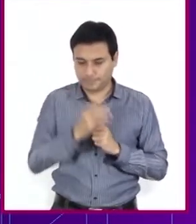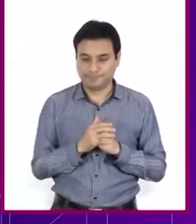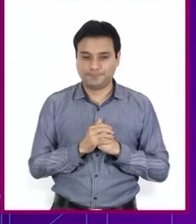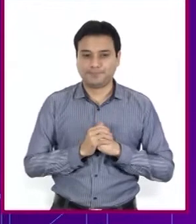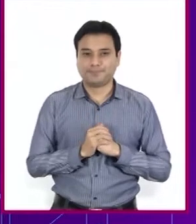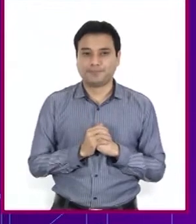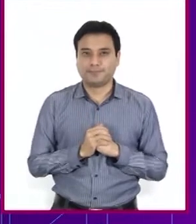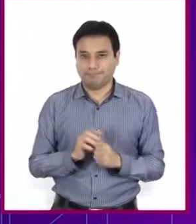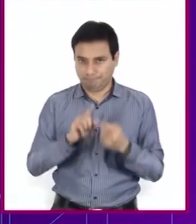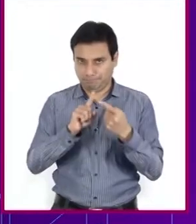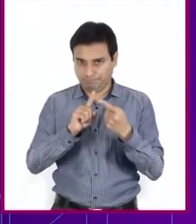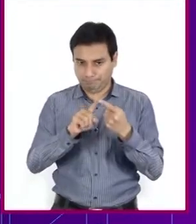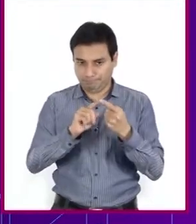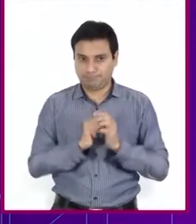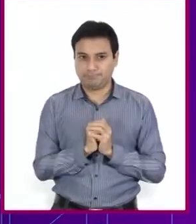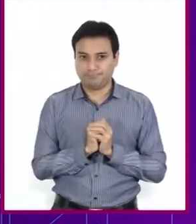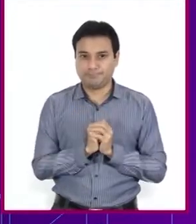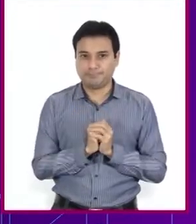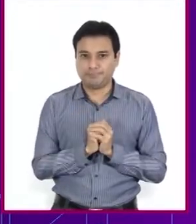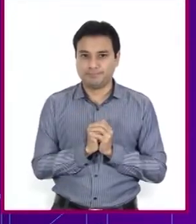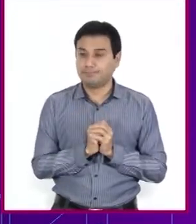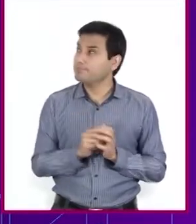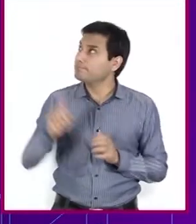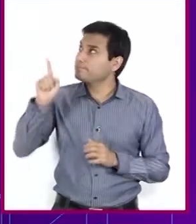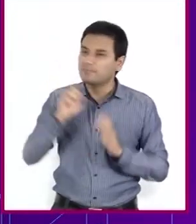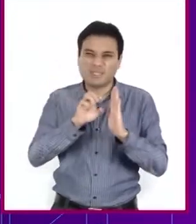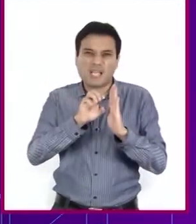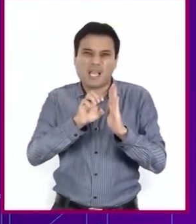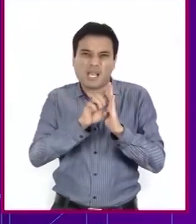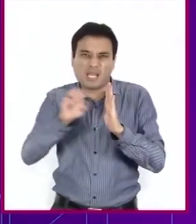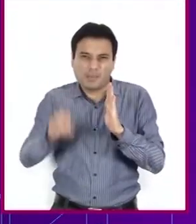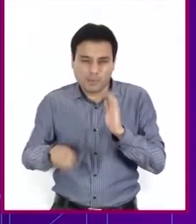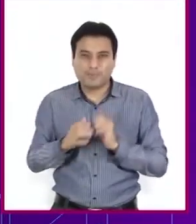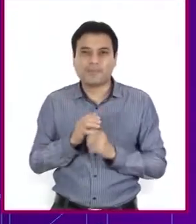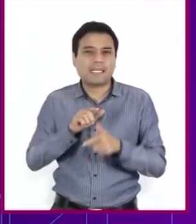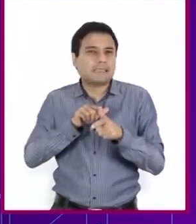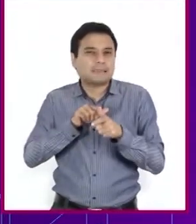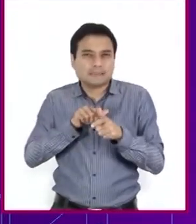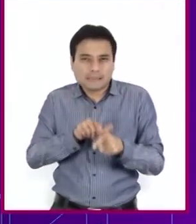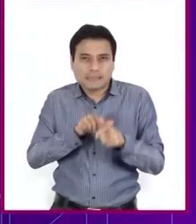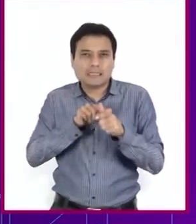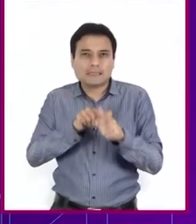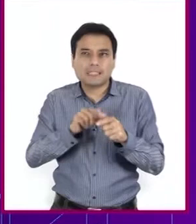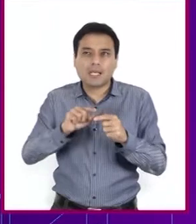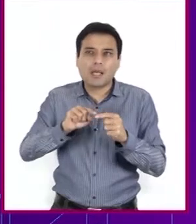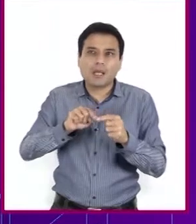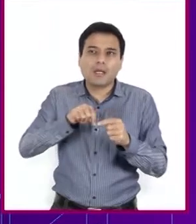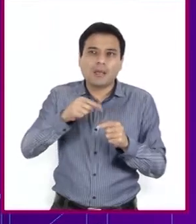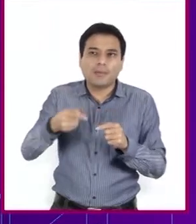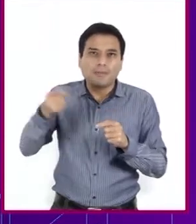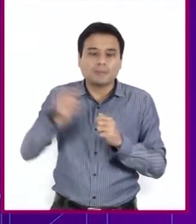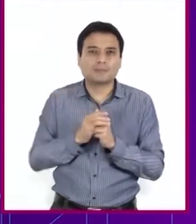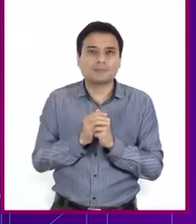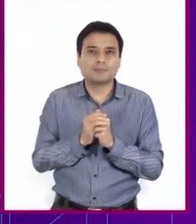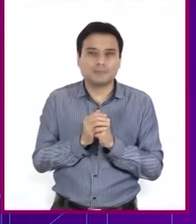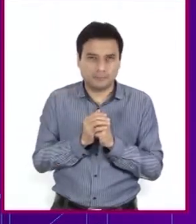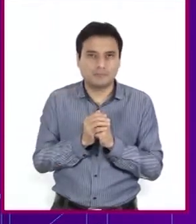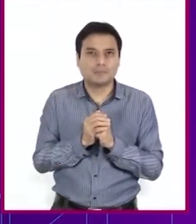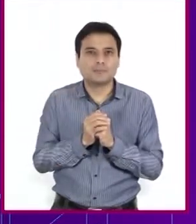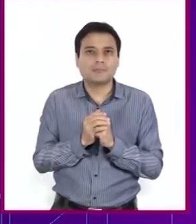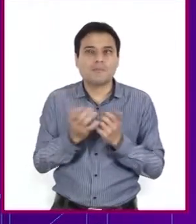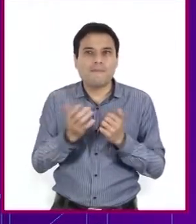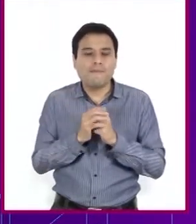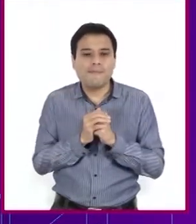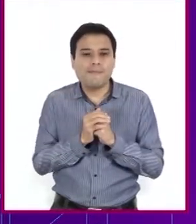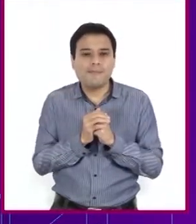A. Si la sucesión continúa en la misma forma, ¿cuántos cubos se necesitan